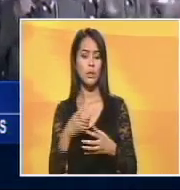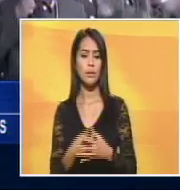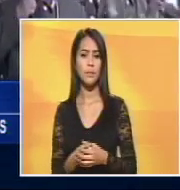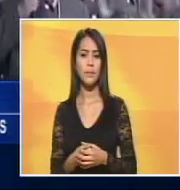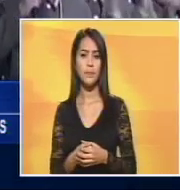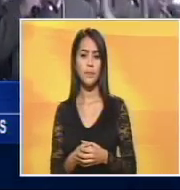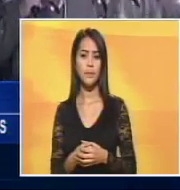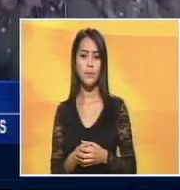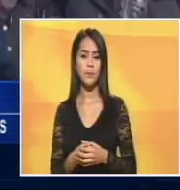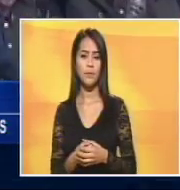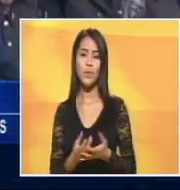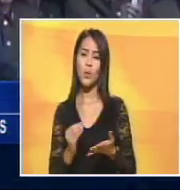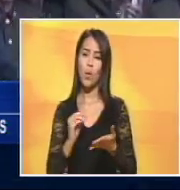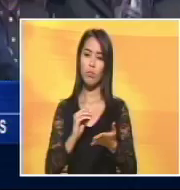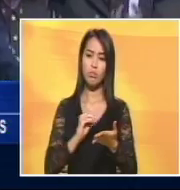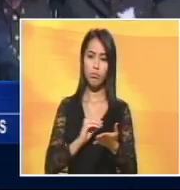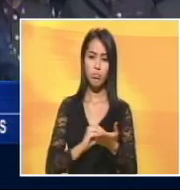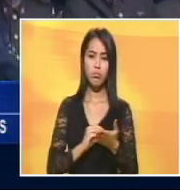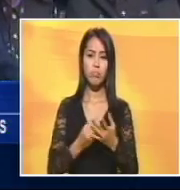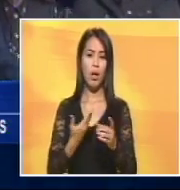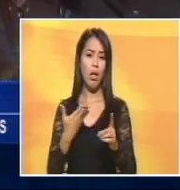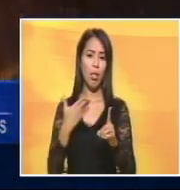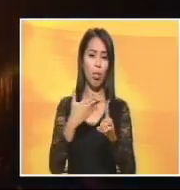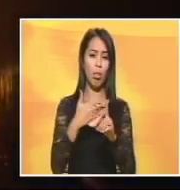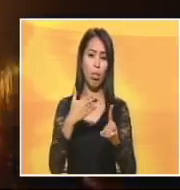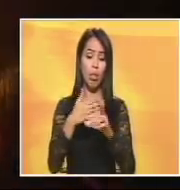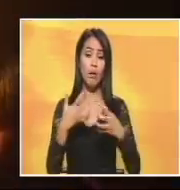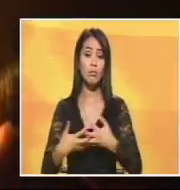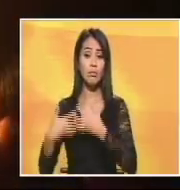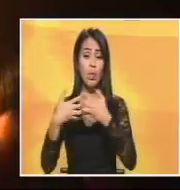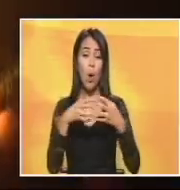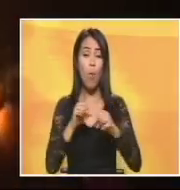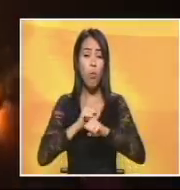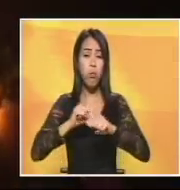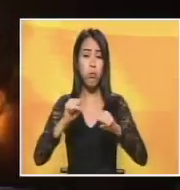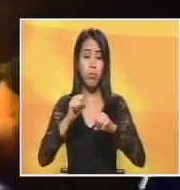acciones refuercen la determinación de domar a Estados Unidos con fuego.